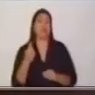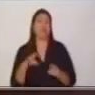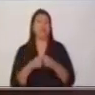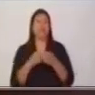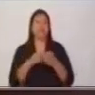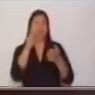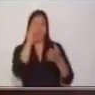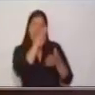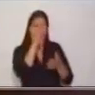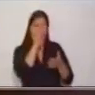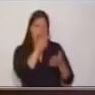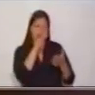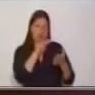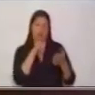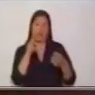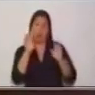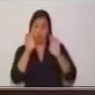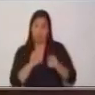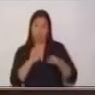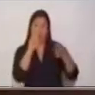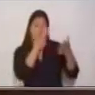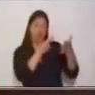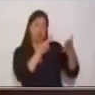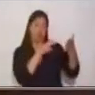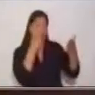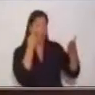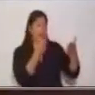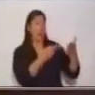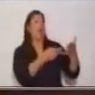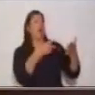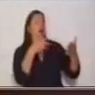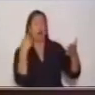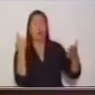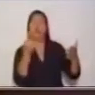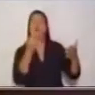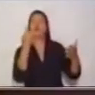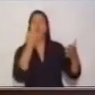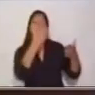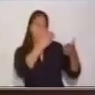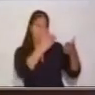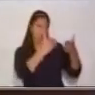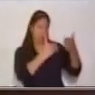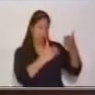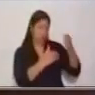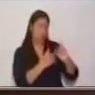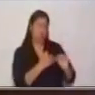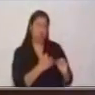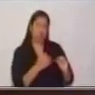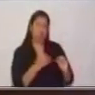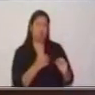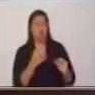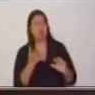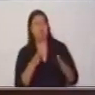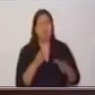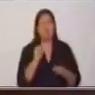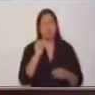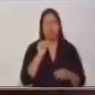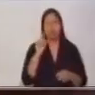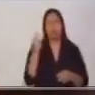desarrollándolo y vaya viendo lo más importante que sucedió a la información menos relevante que se le pueda